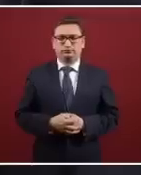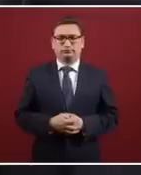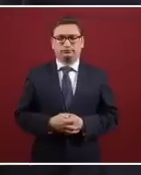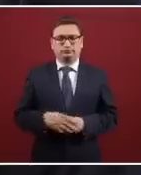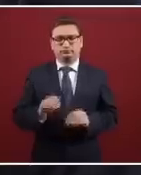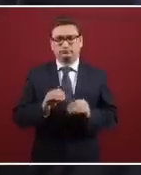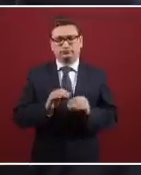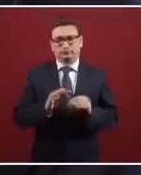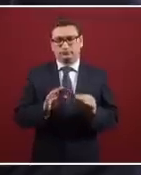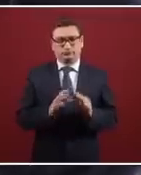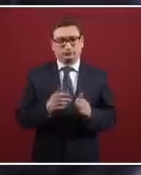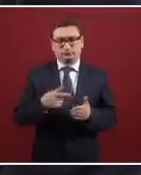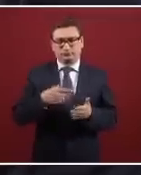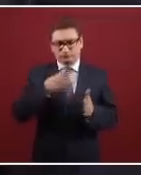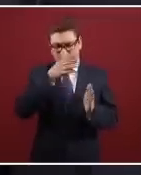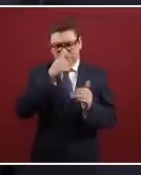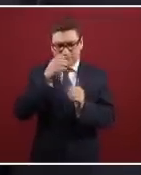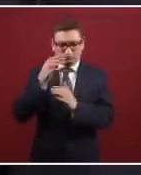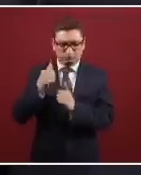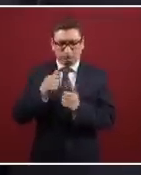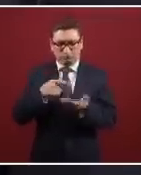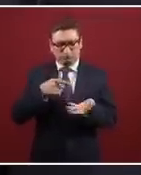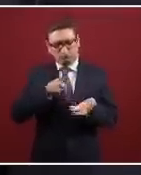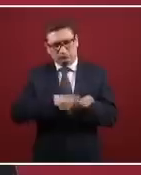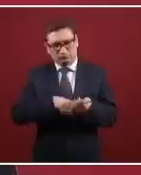los convenios y